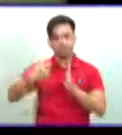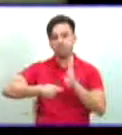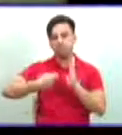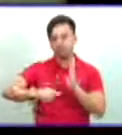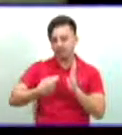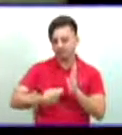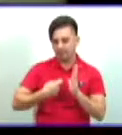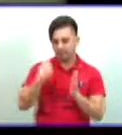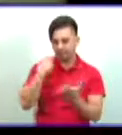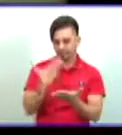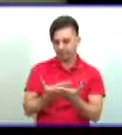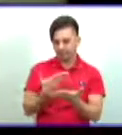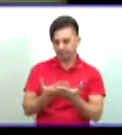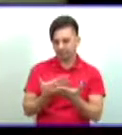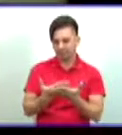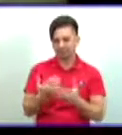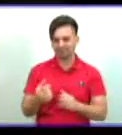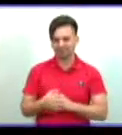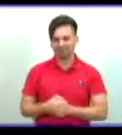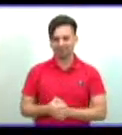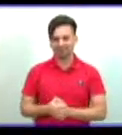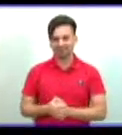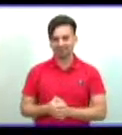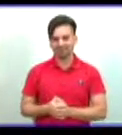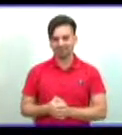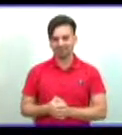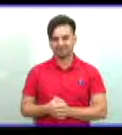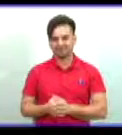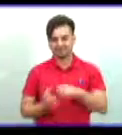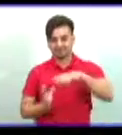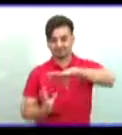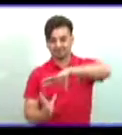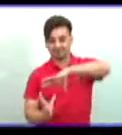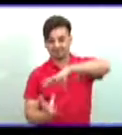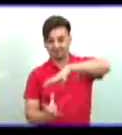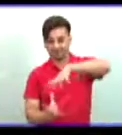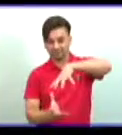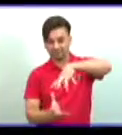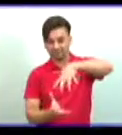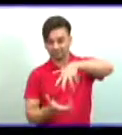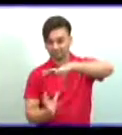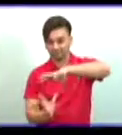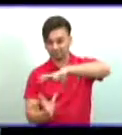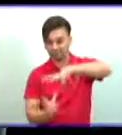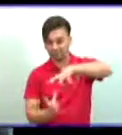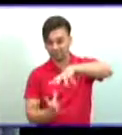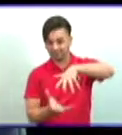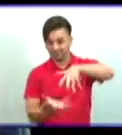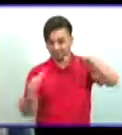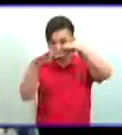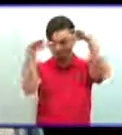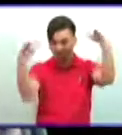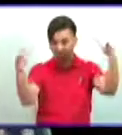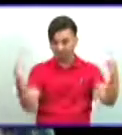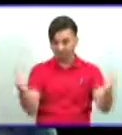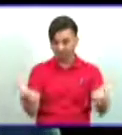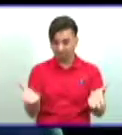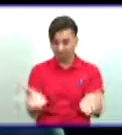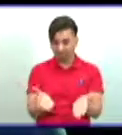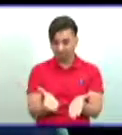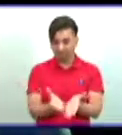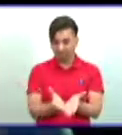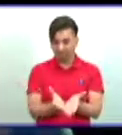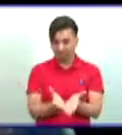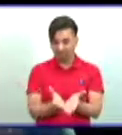las principales capas de la atmósfera. La atmósfera es la capa más externa de la Tierra. Está formada por gases